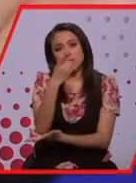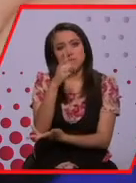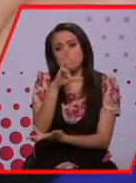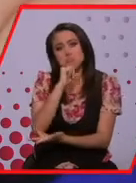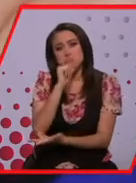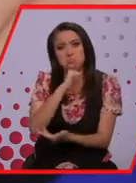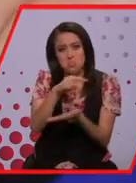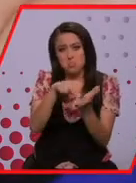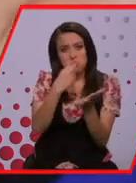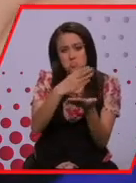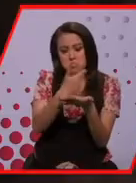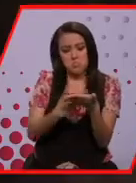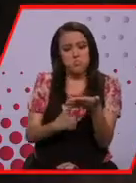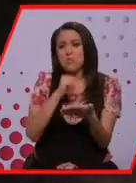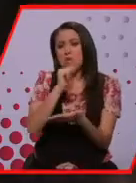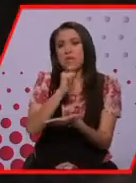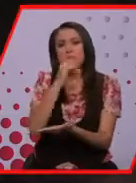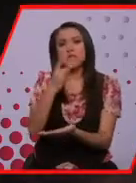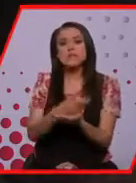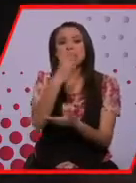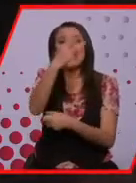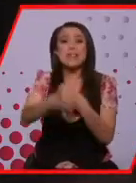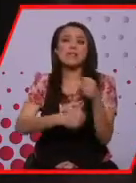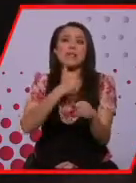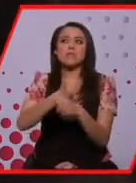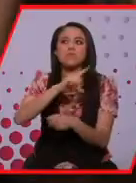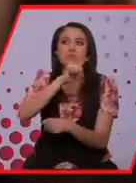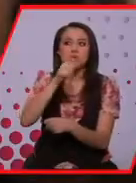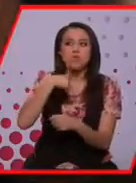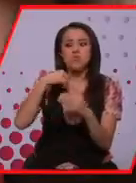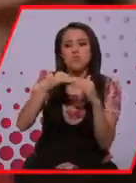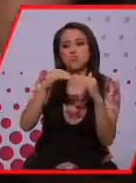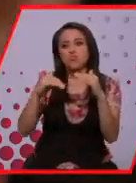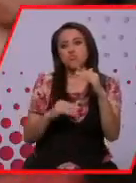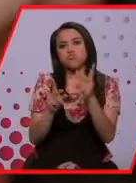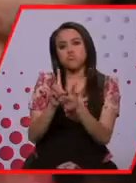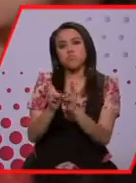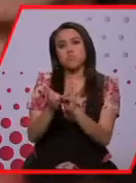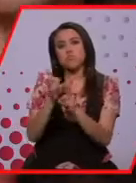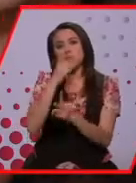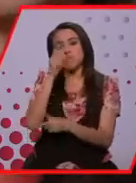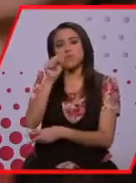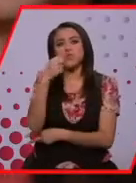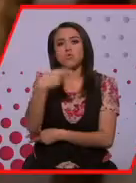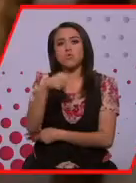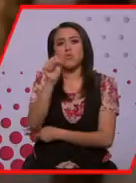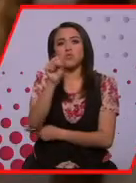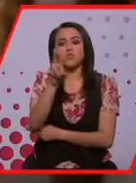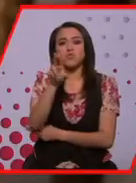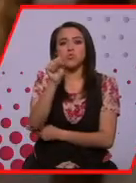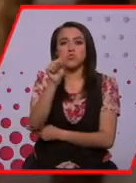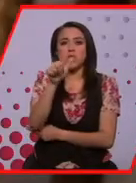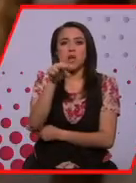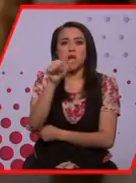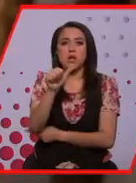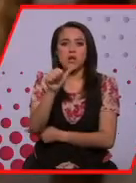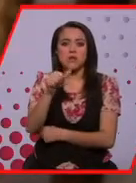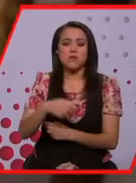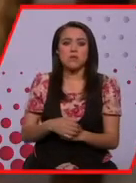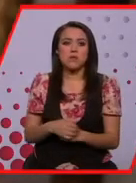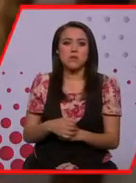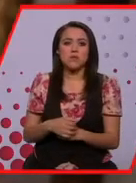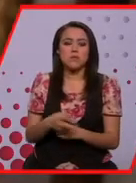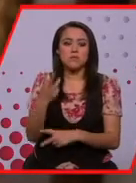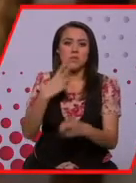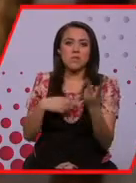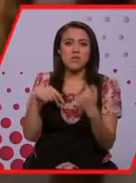Pasaron 3 años sin incidentes hasta que comenzaron ciertos roces con la vecina de abajo, a quien señala como Susana Margarito. Que si llegábamos caminando